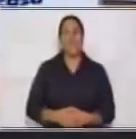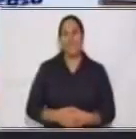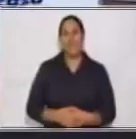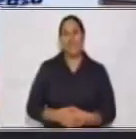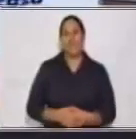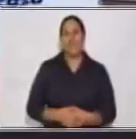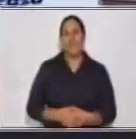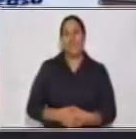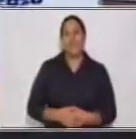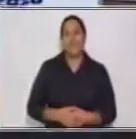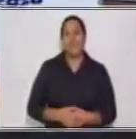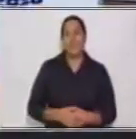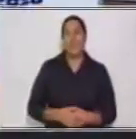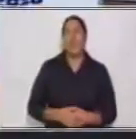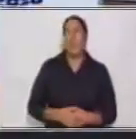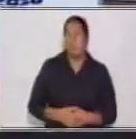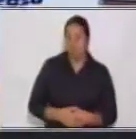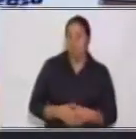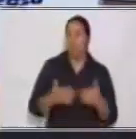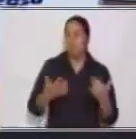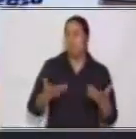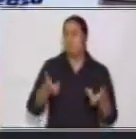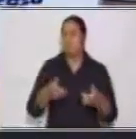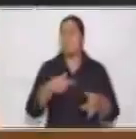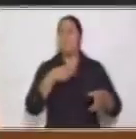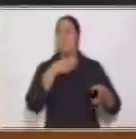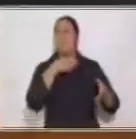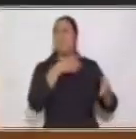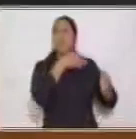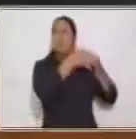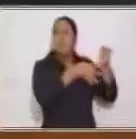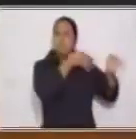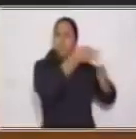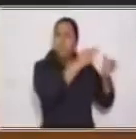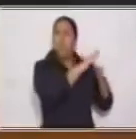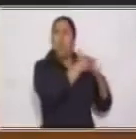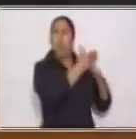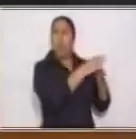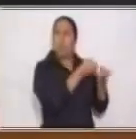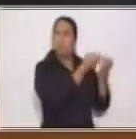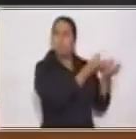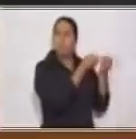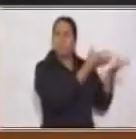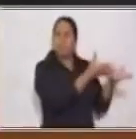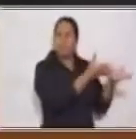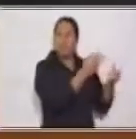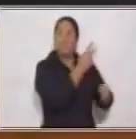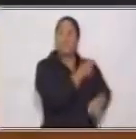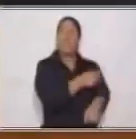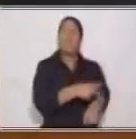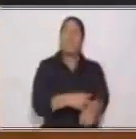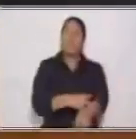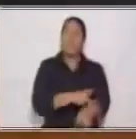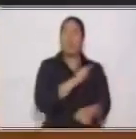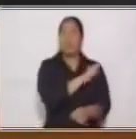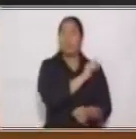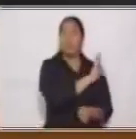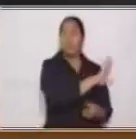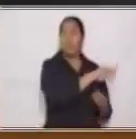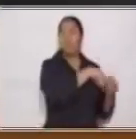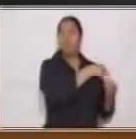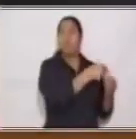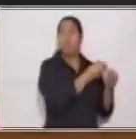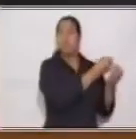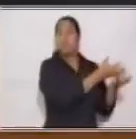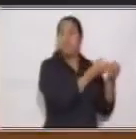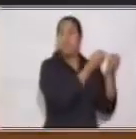Ahora, ¿qué podemos compartir en casa? La historia, como les decía, con toda la familia, o